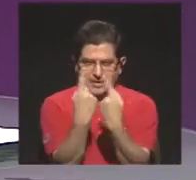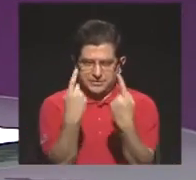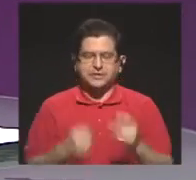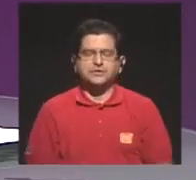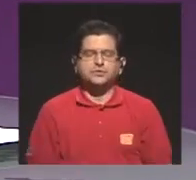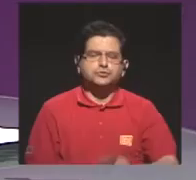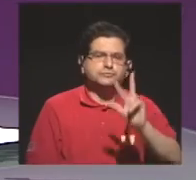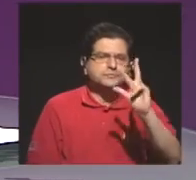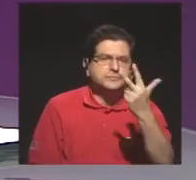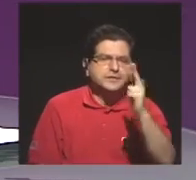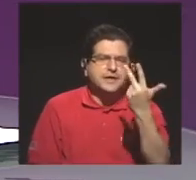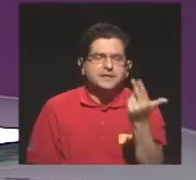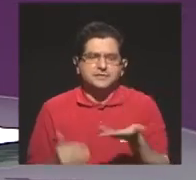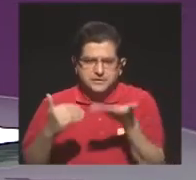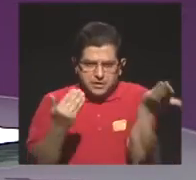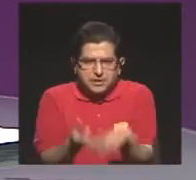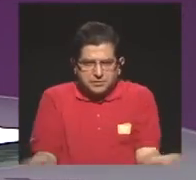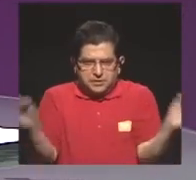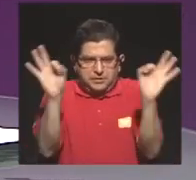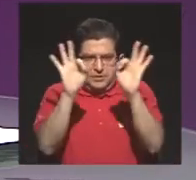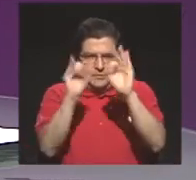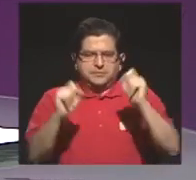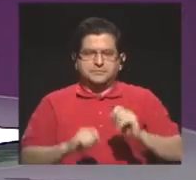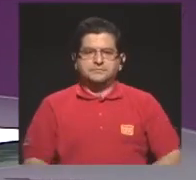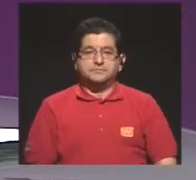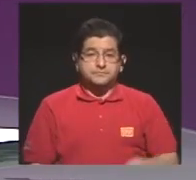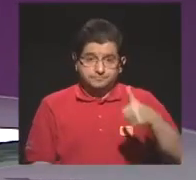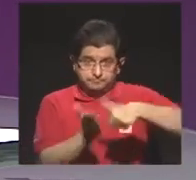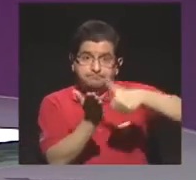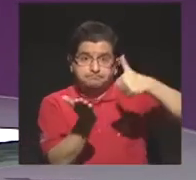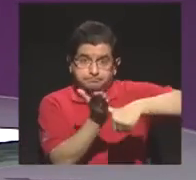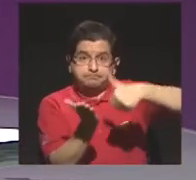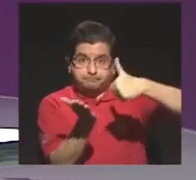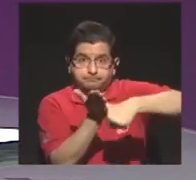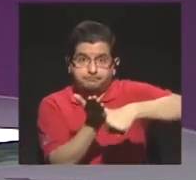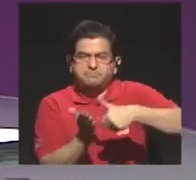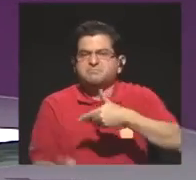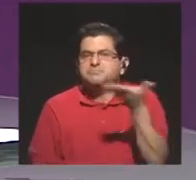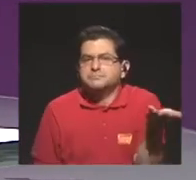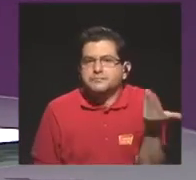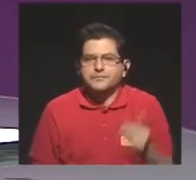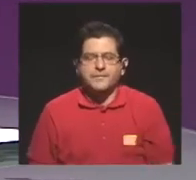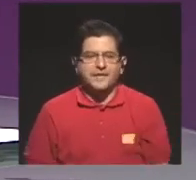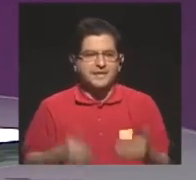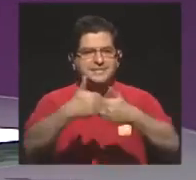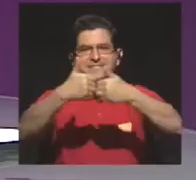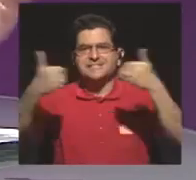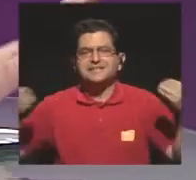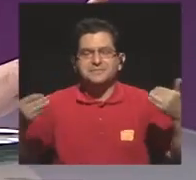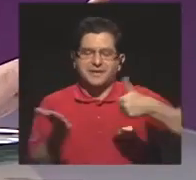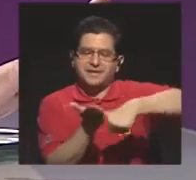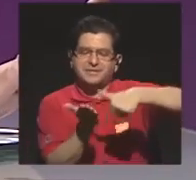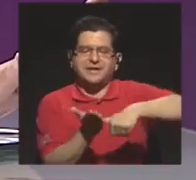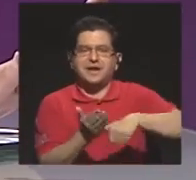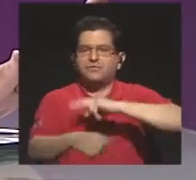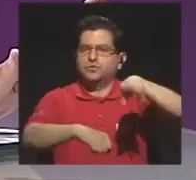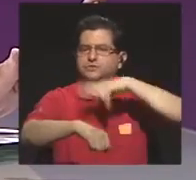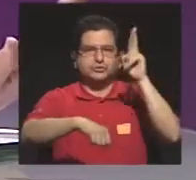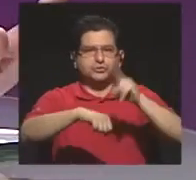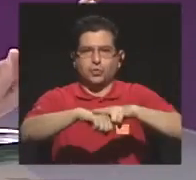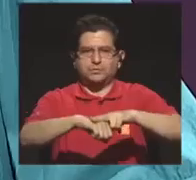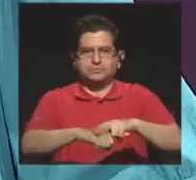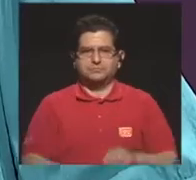gran elemento que tienen también estas elecciones es que están separadas de las elecciones